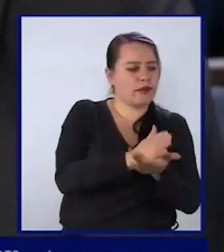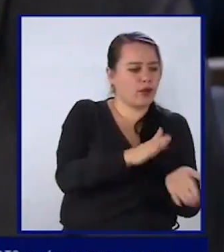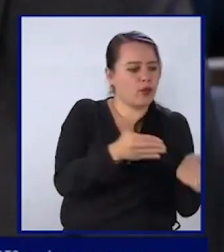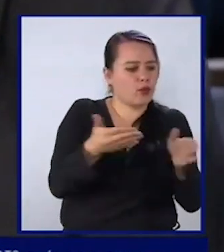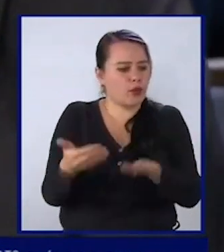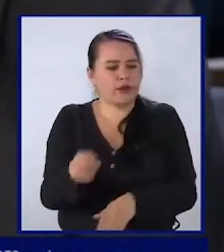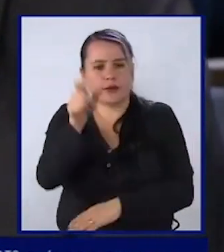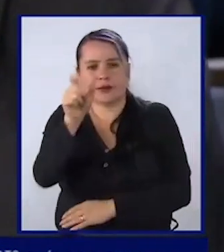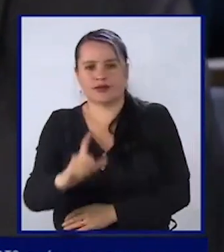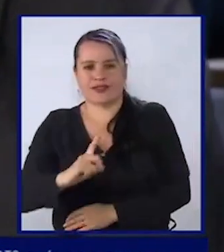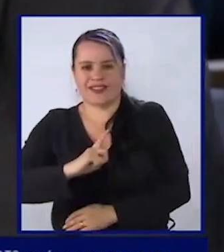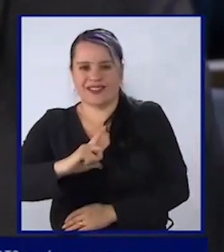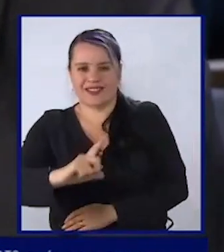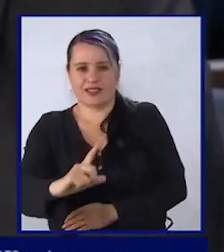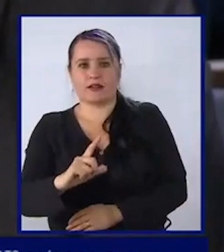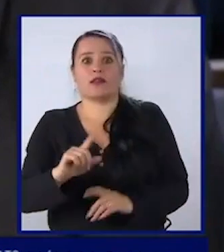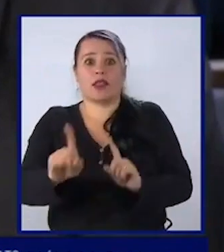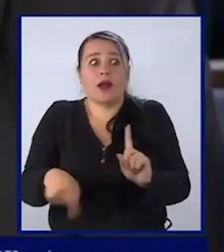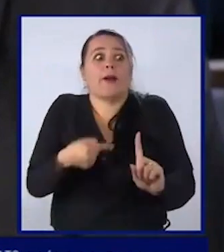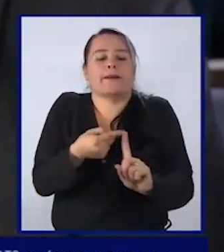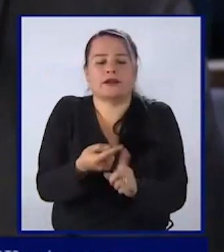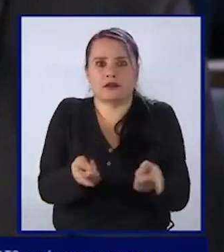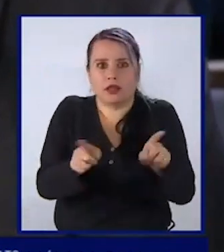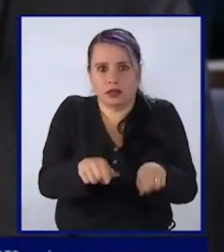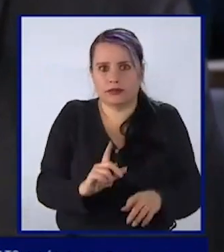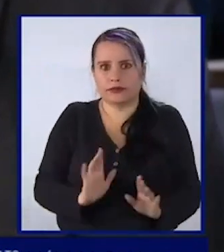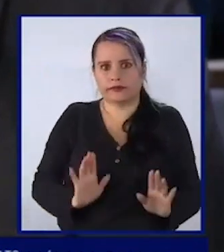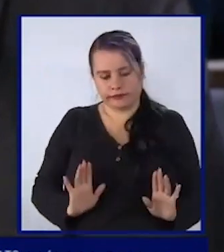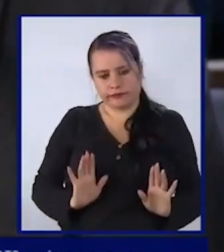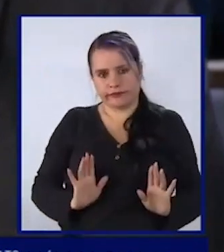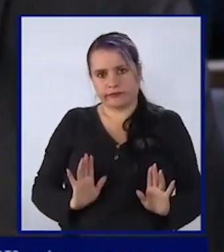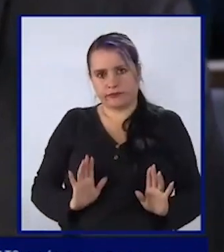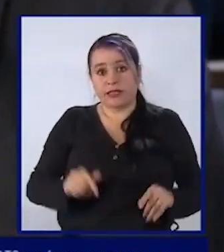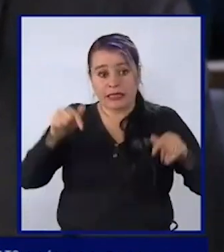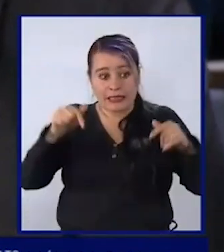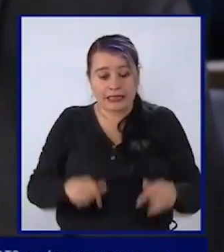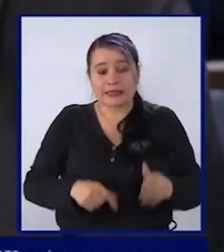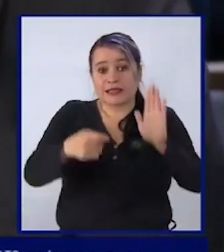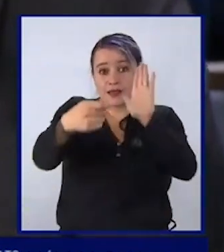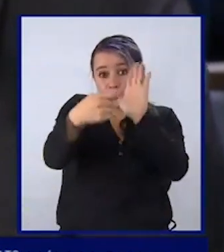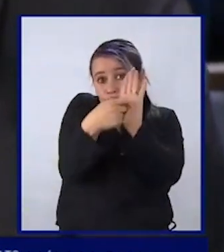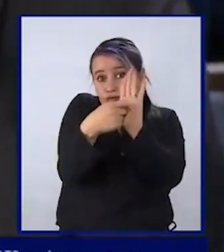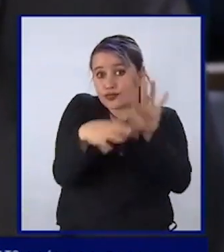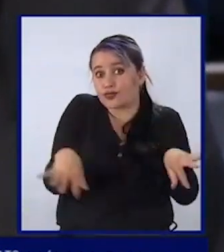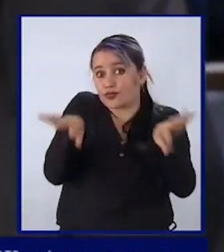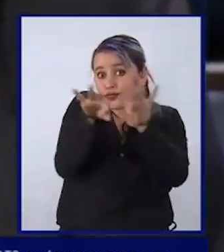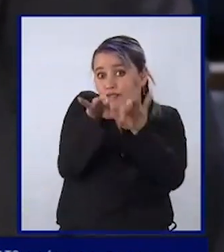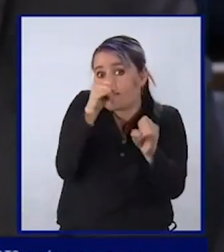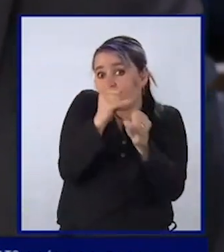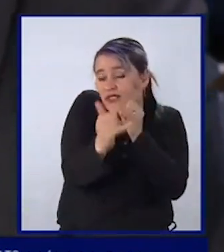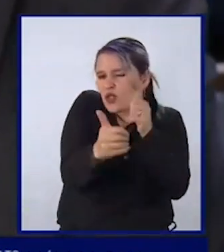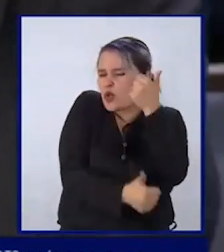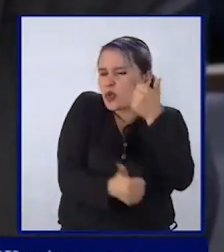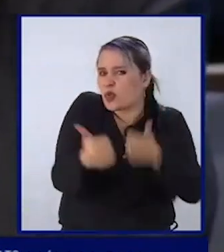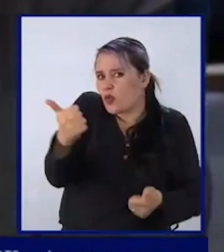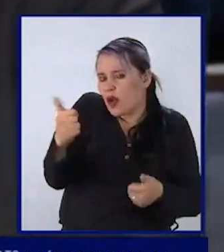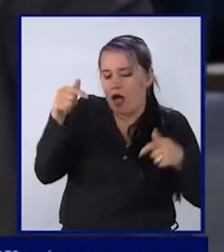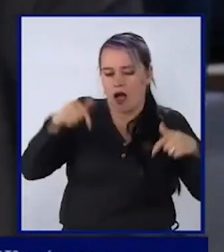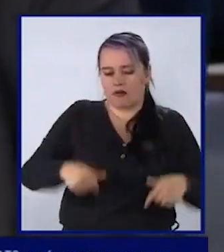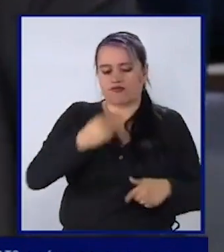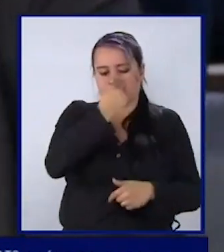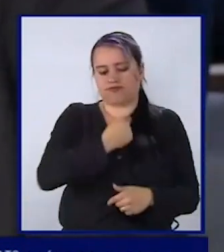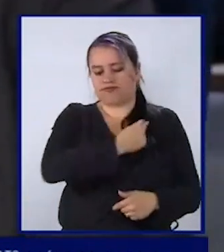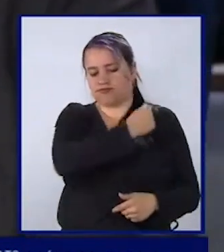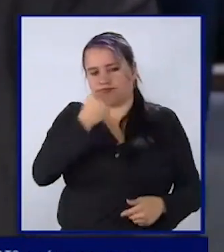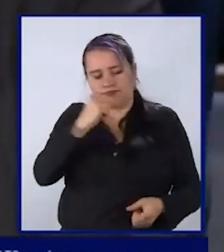ataques a defensores y amenazas. Y concluyo en este punto diciendo que nuestra tarea es